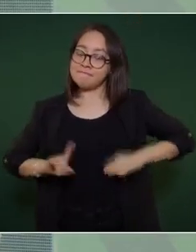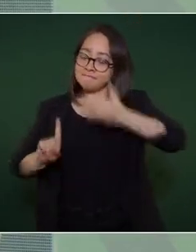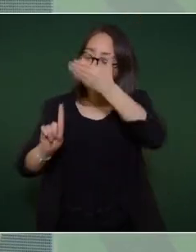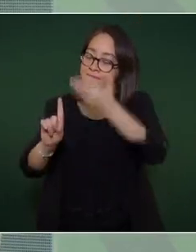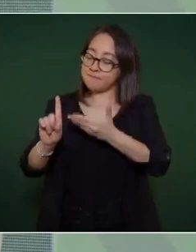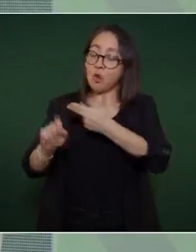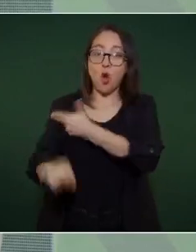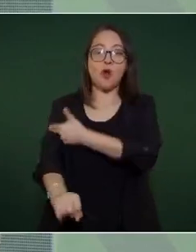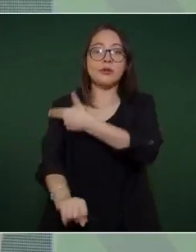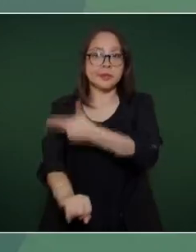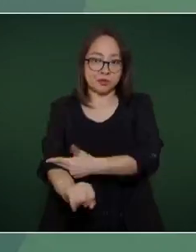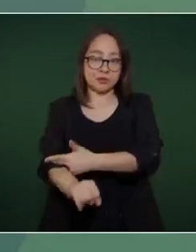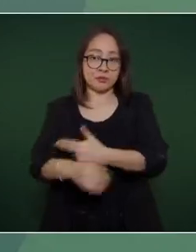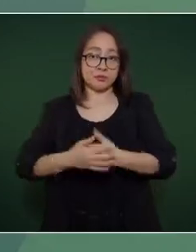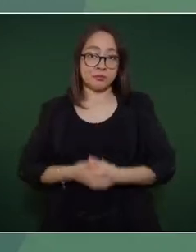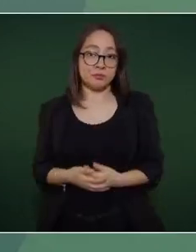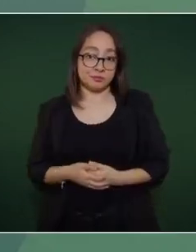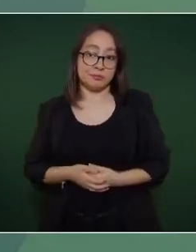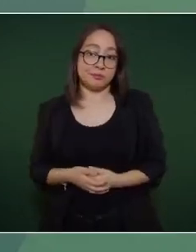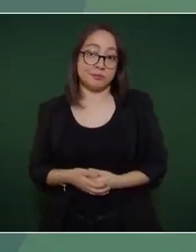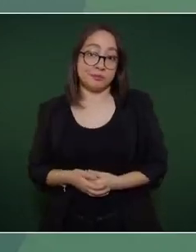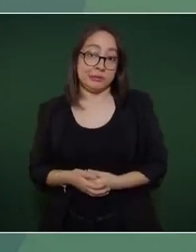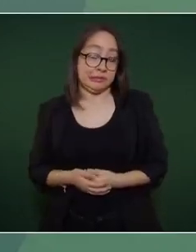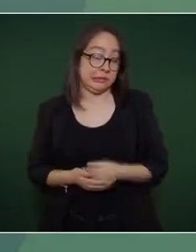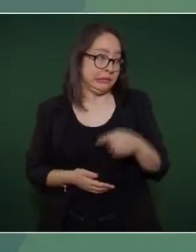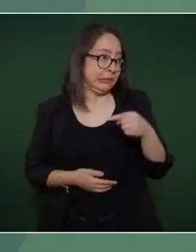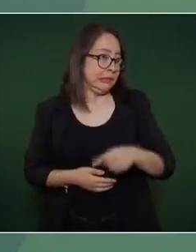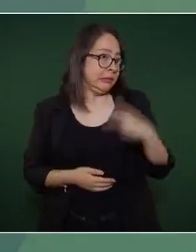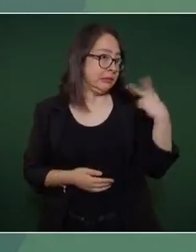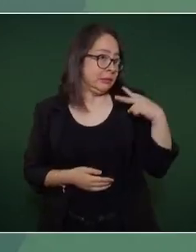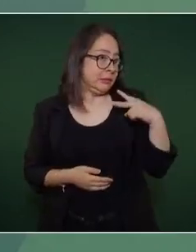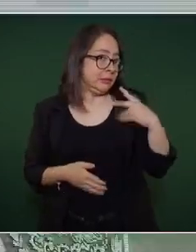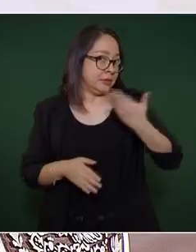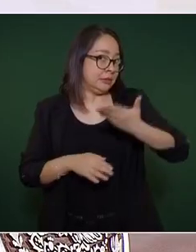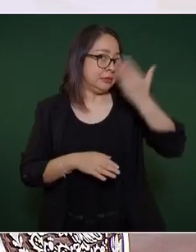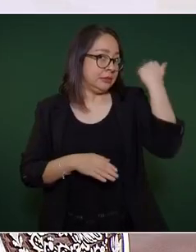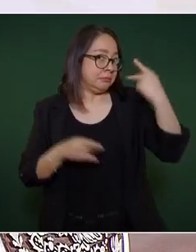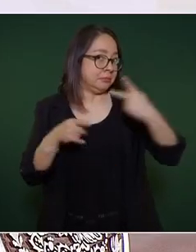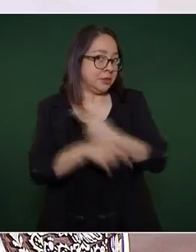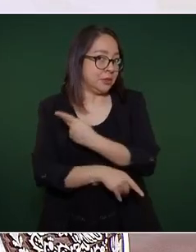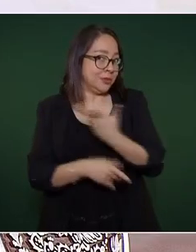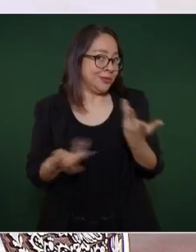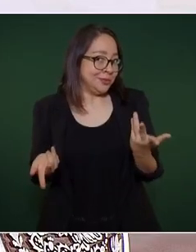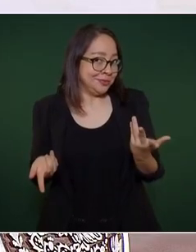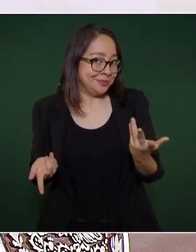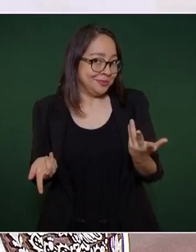Ni modo que les diga yo qué pasaba antes en Veracruz,